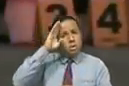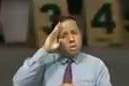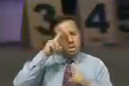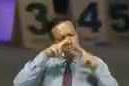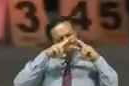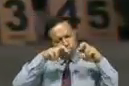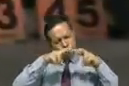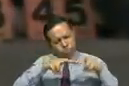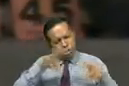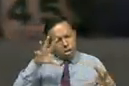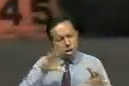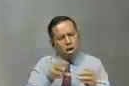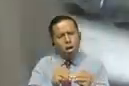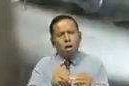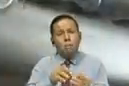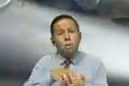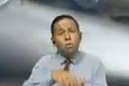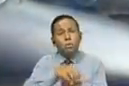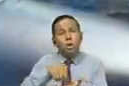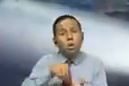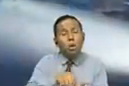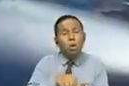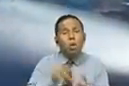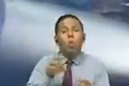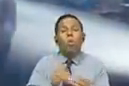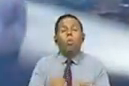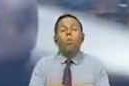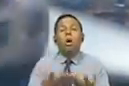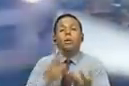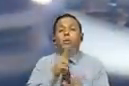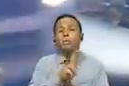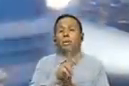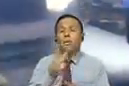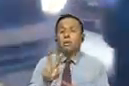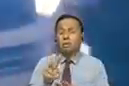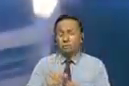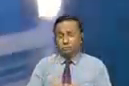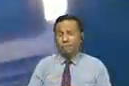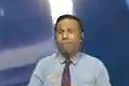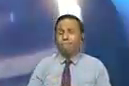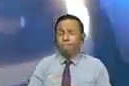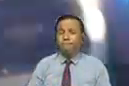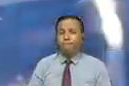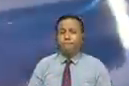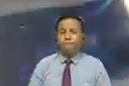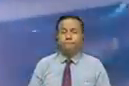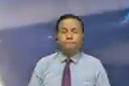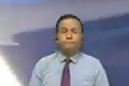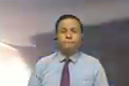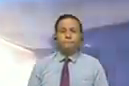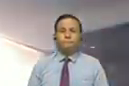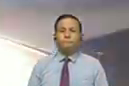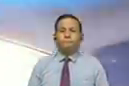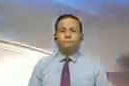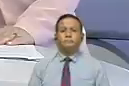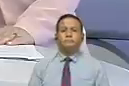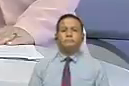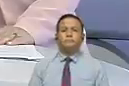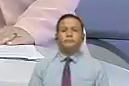en la provincia de El Oro en lo que va del año 2022. Informó Richard